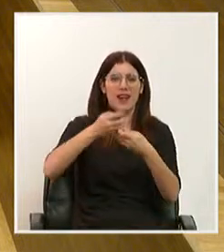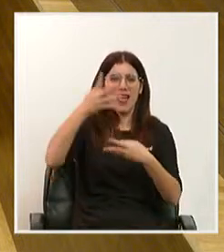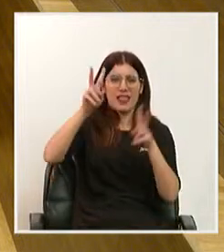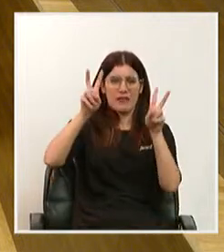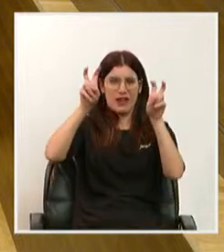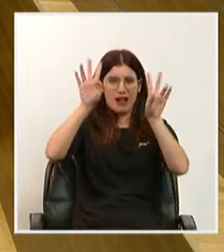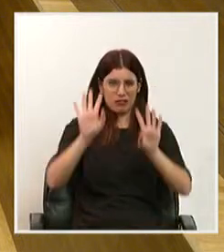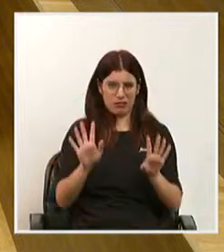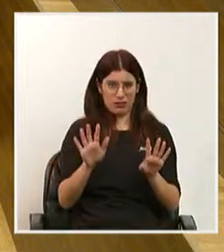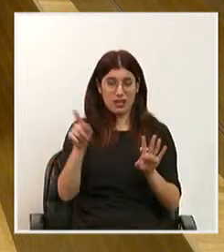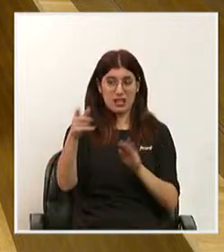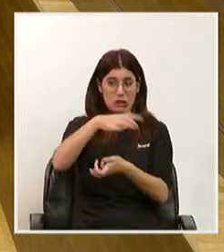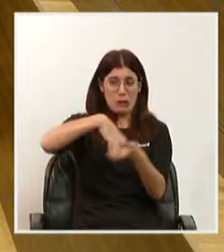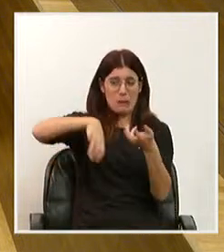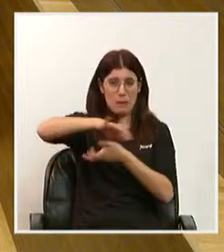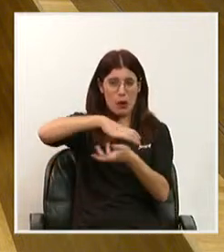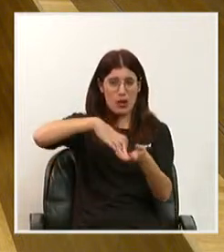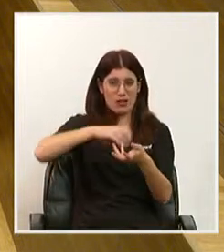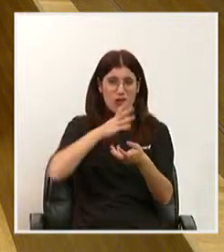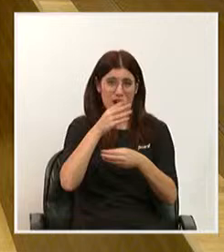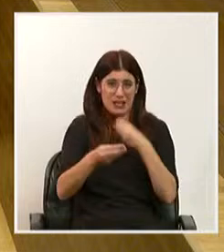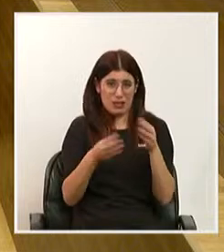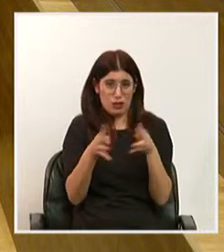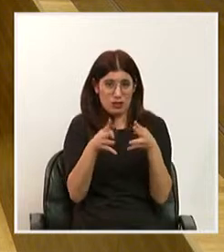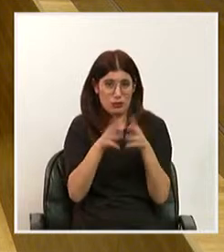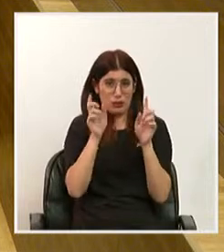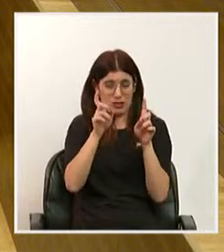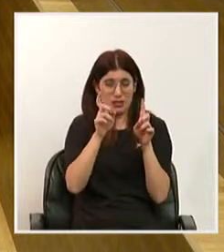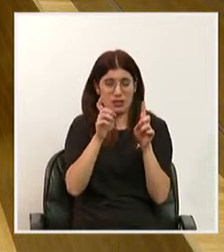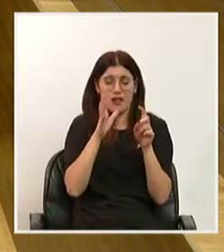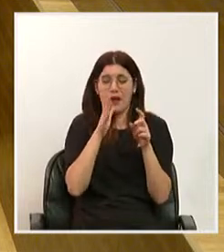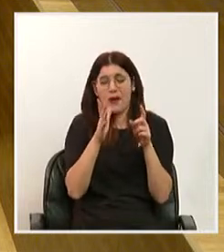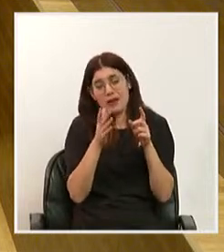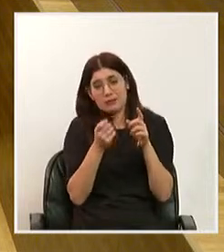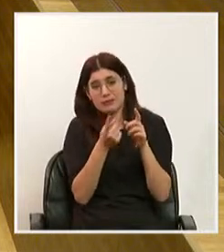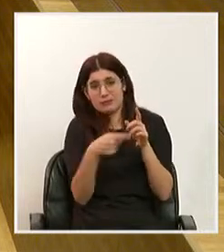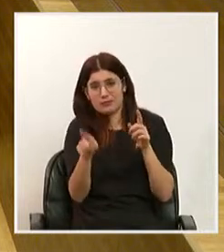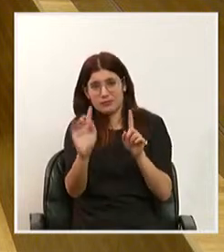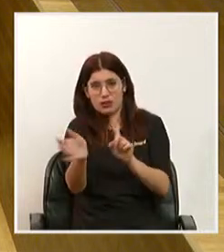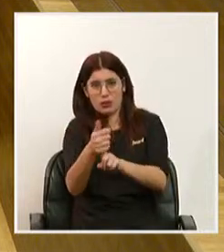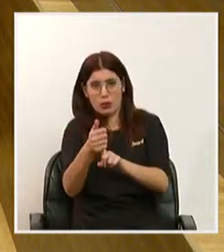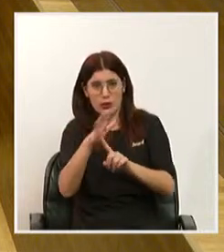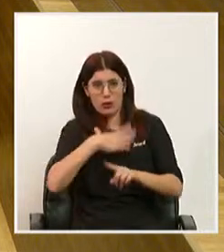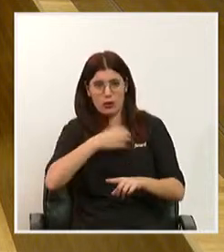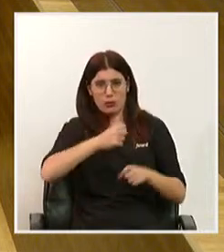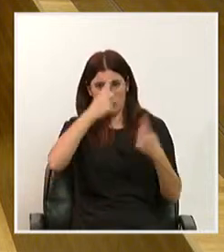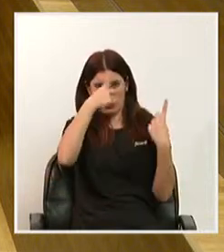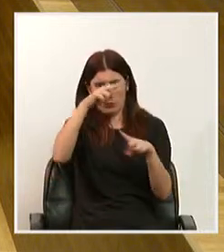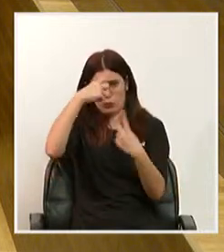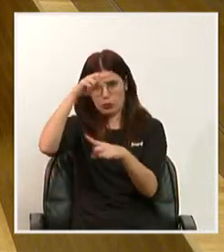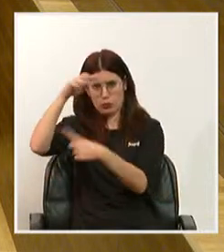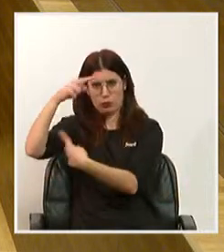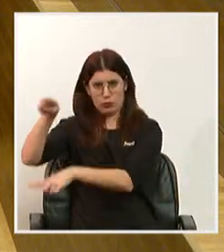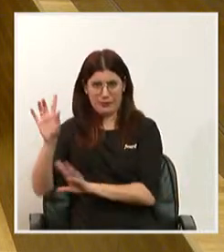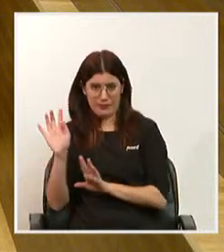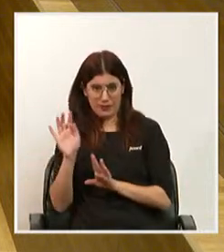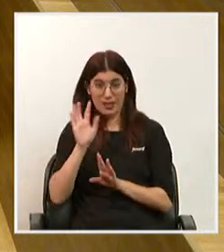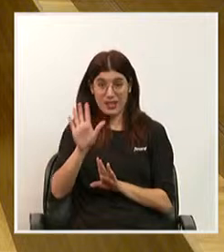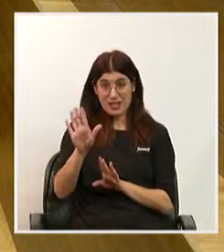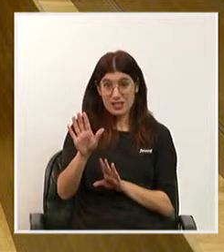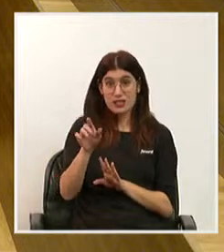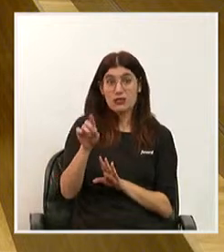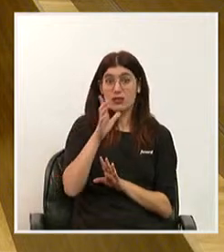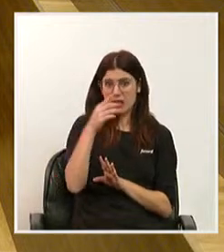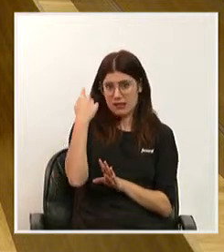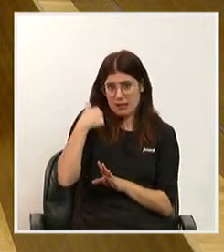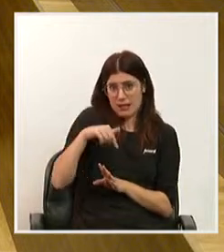emboli que habían hecho en las infraestructuras educativas ese atasco lo solucionen los ayuntamientos lo solucionen los alcaldes y ya sabemos el